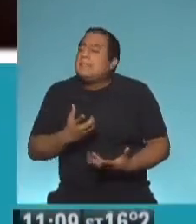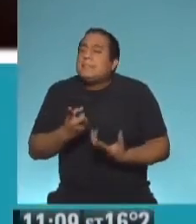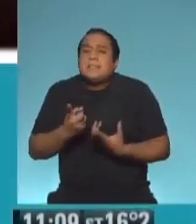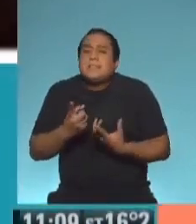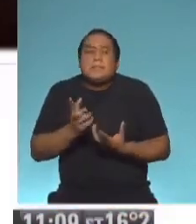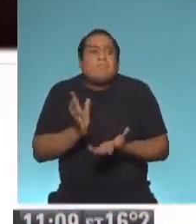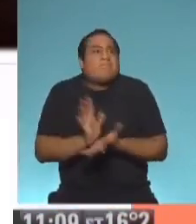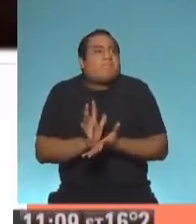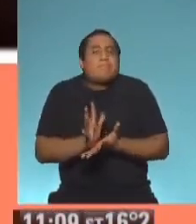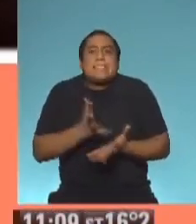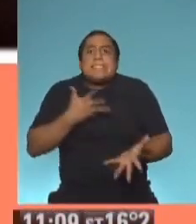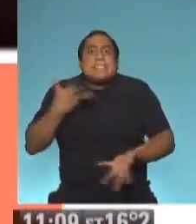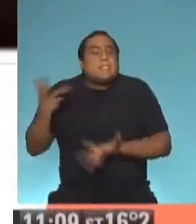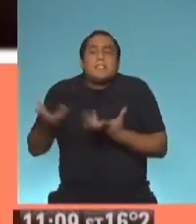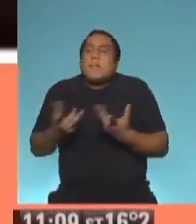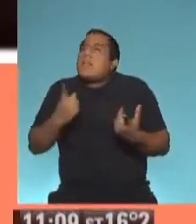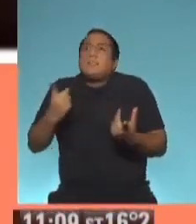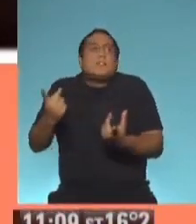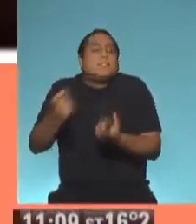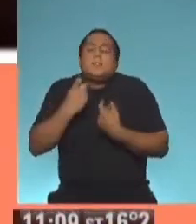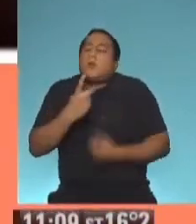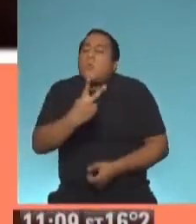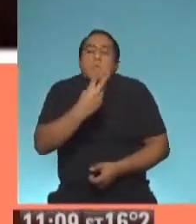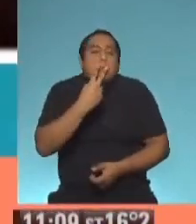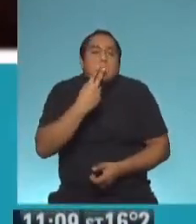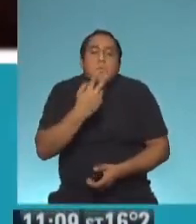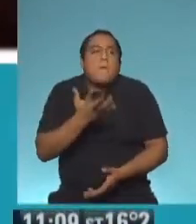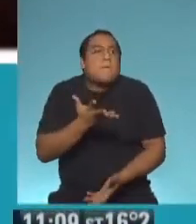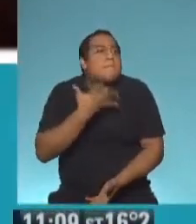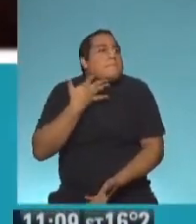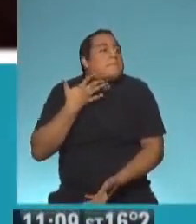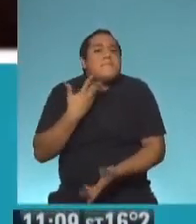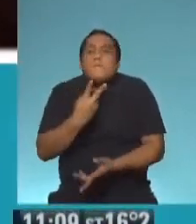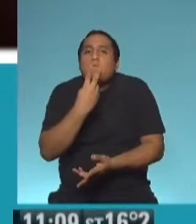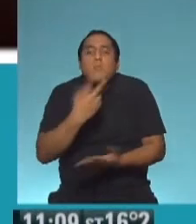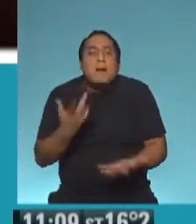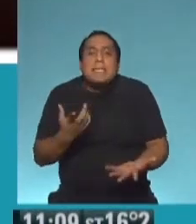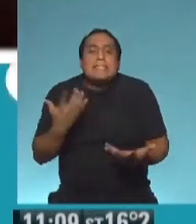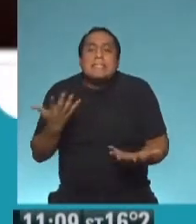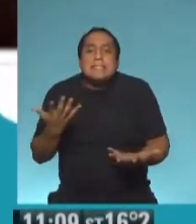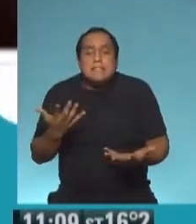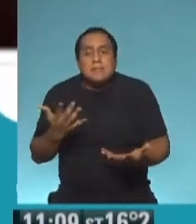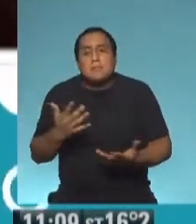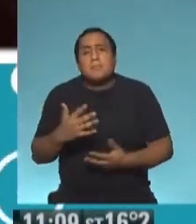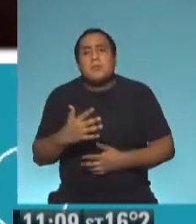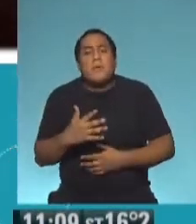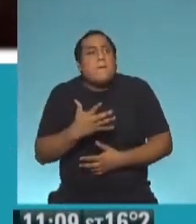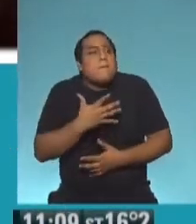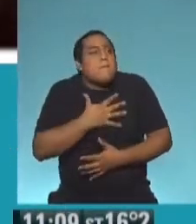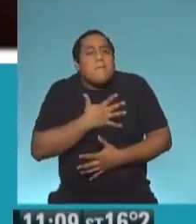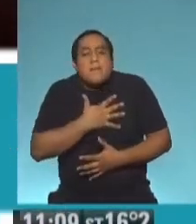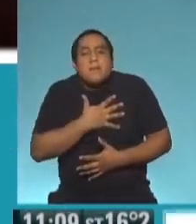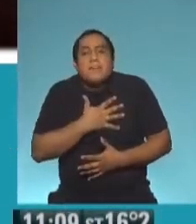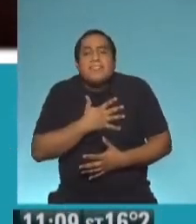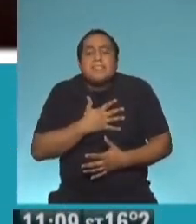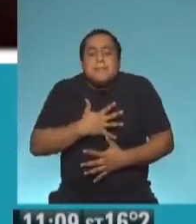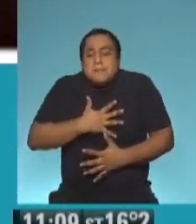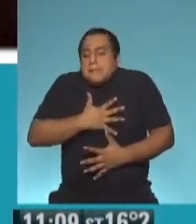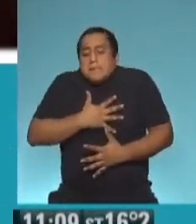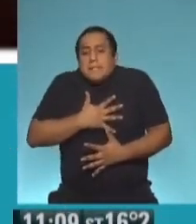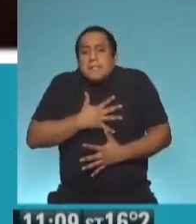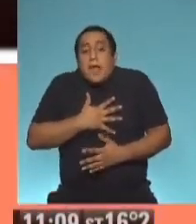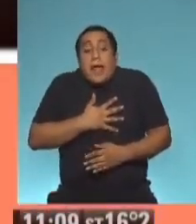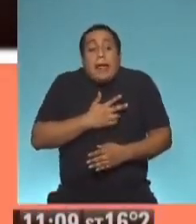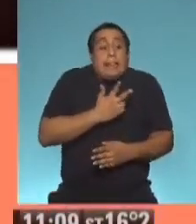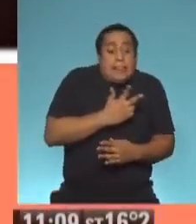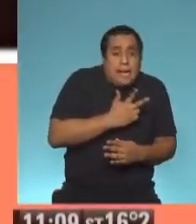que es un momento desesperante de ganas de fumar, y esa sensación dura nada más que 3 a 5 minutos. Entonces, si